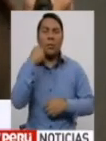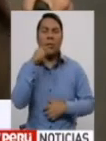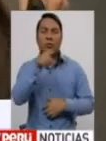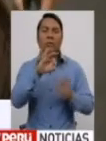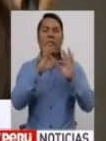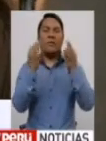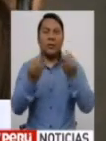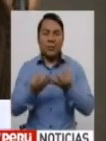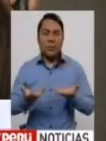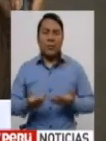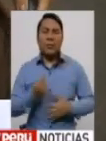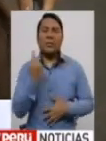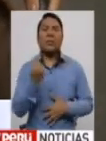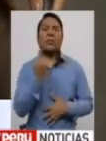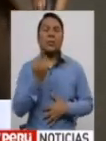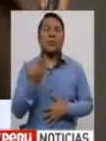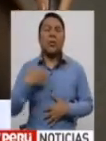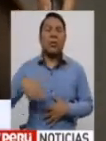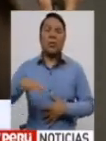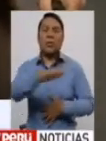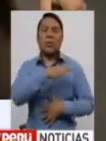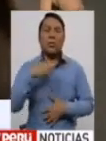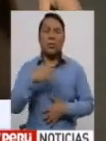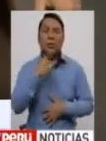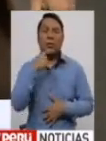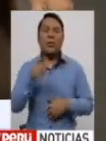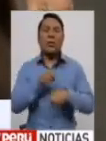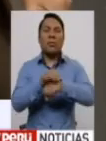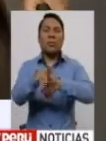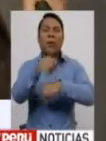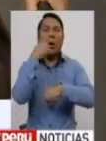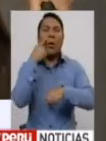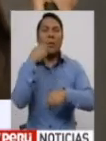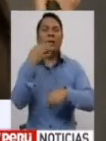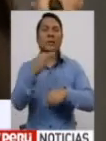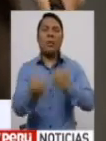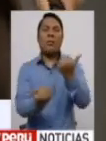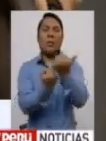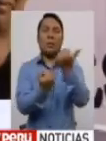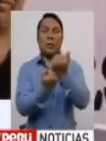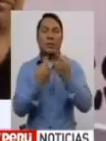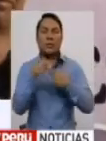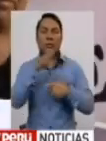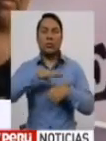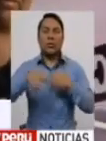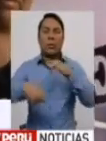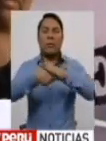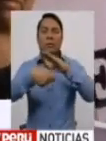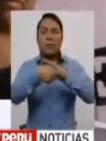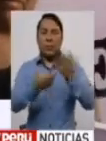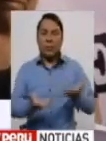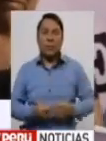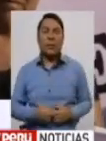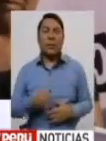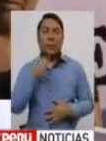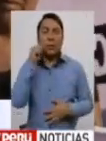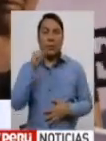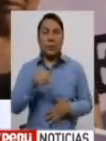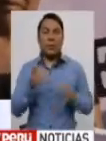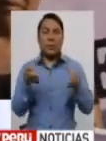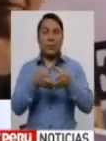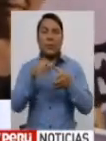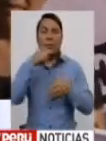no solamente todo un sistema de influencia, sino es un sistema de corrupción. Según el reporte recogido por el